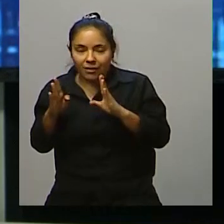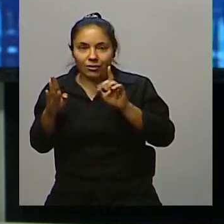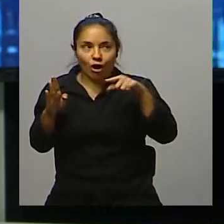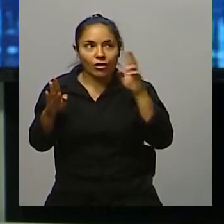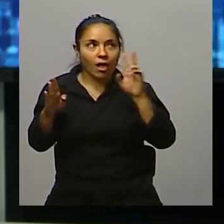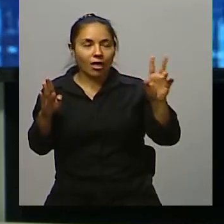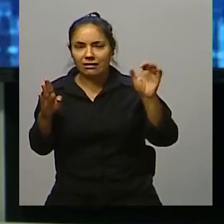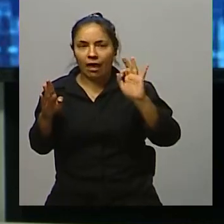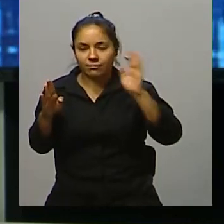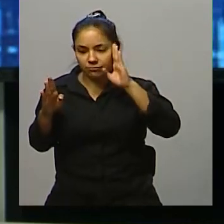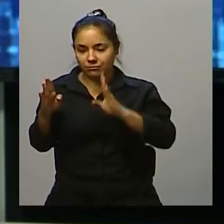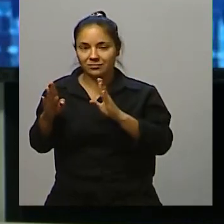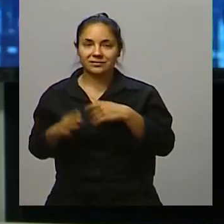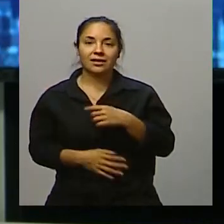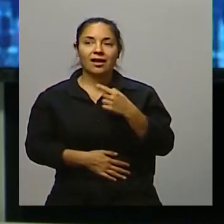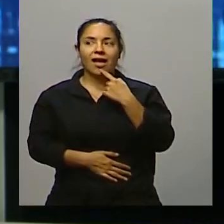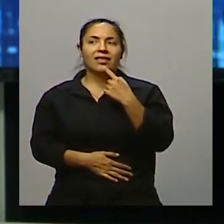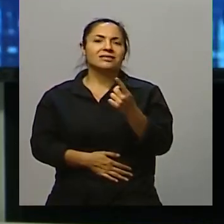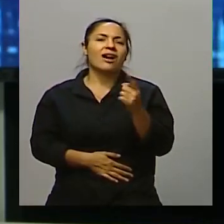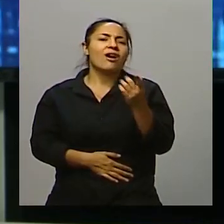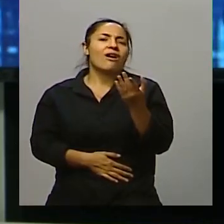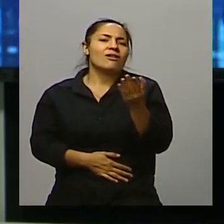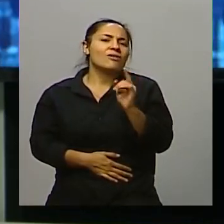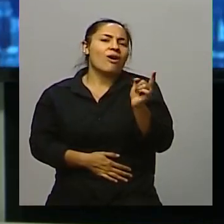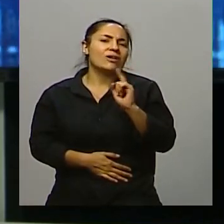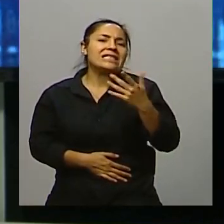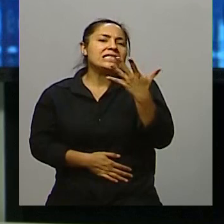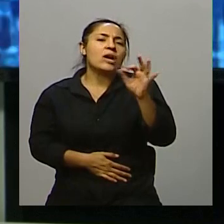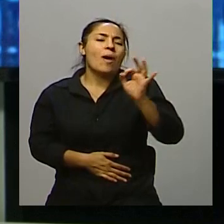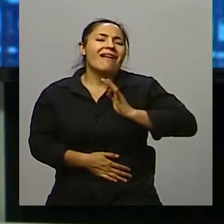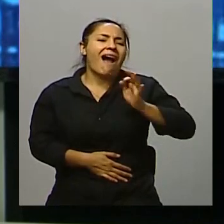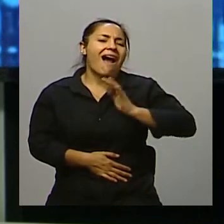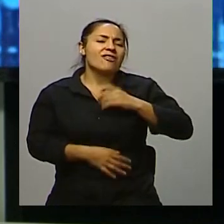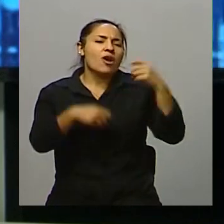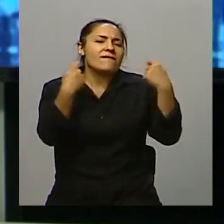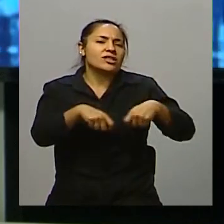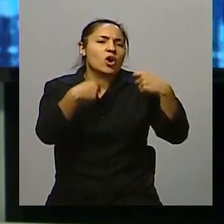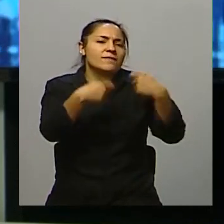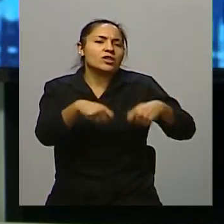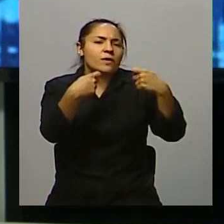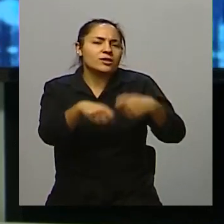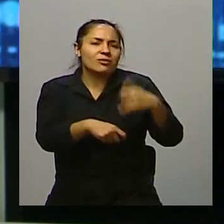sentido. Si ya hay sistemas de inversión pública casi por 50 años, reinventar la rueda, ¿no?